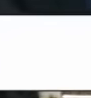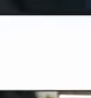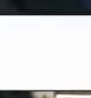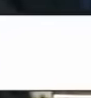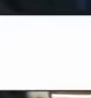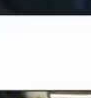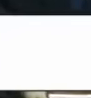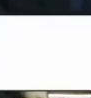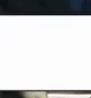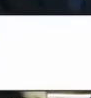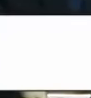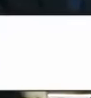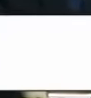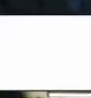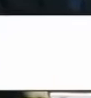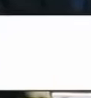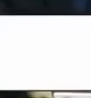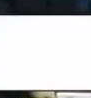antifeudal.